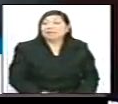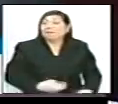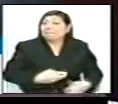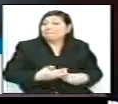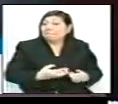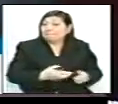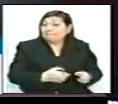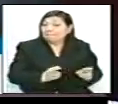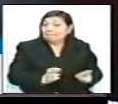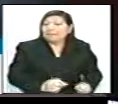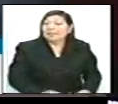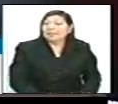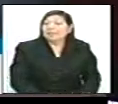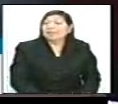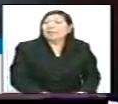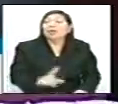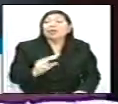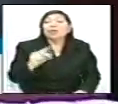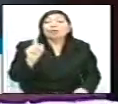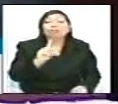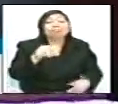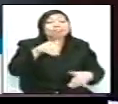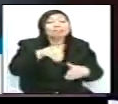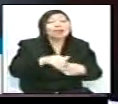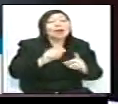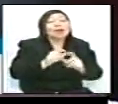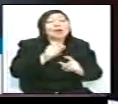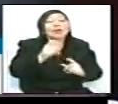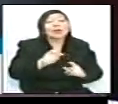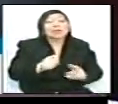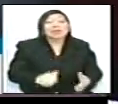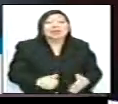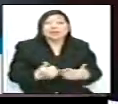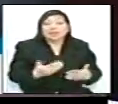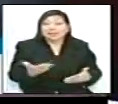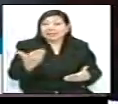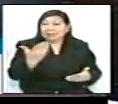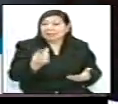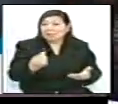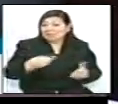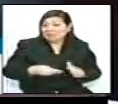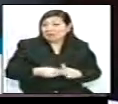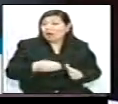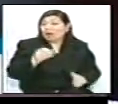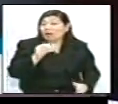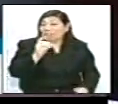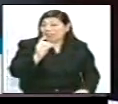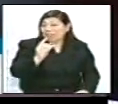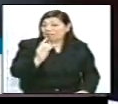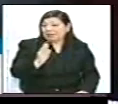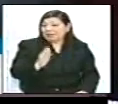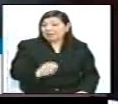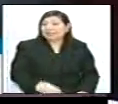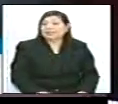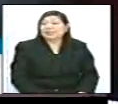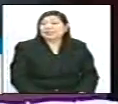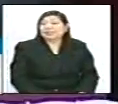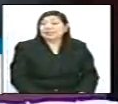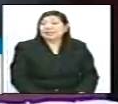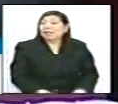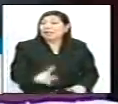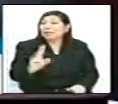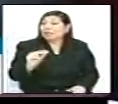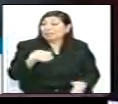Promovió la no reelección de los congresistas, habiendo recibido dinero de Odebrecht. ¿Acaso la